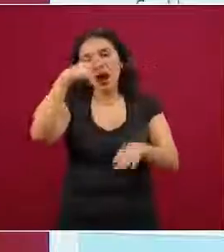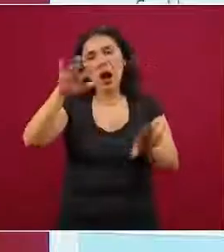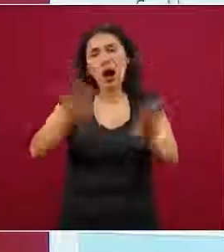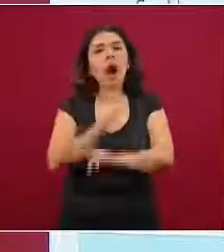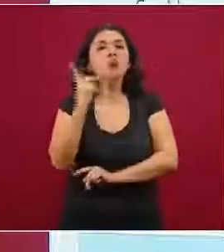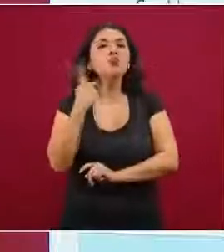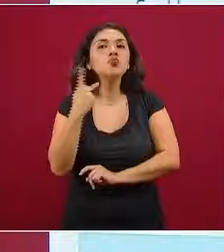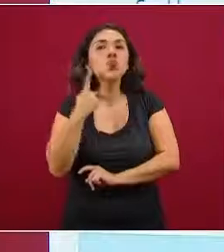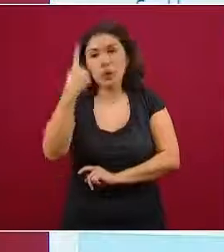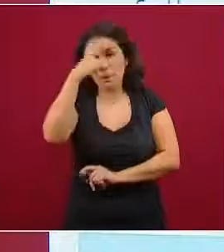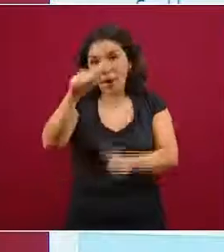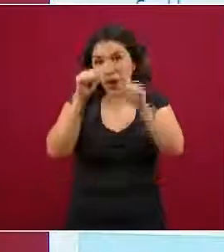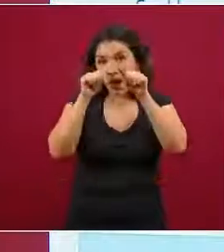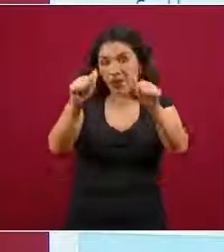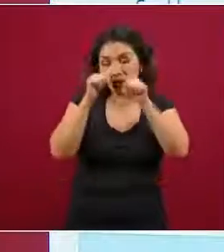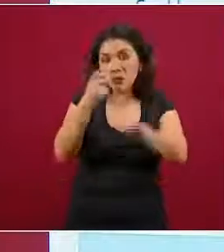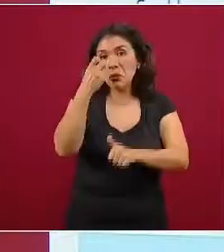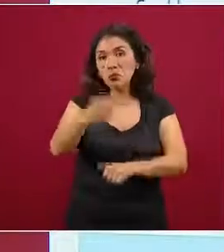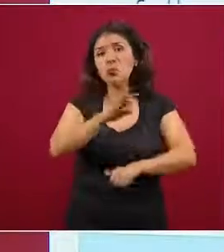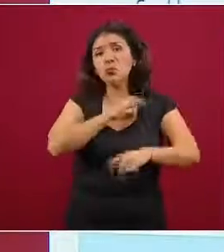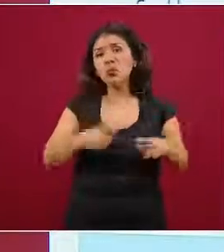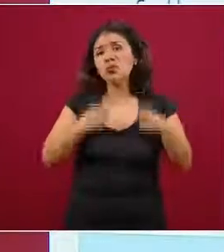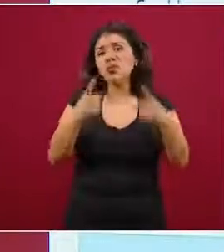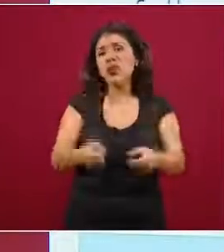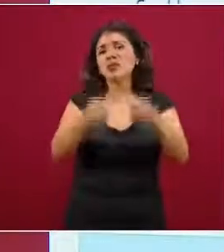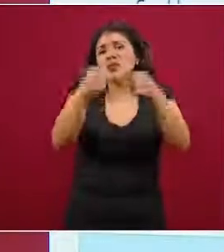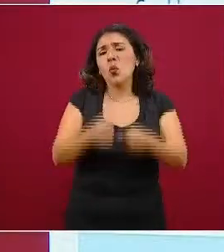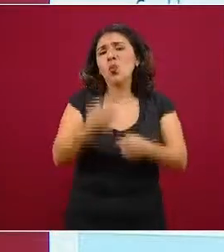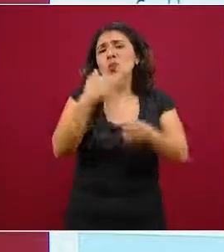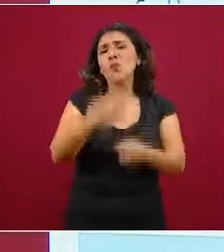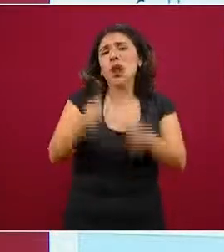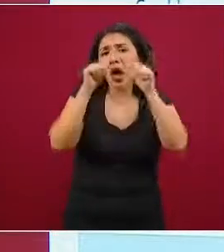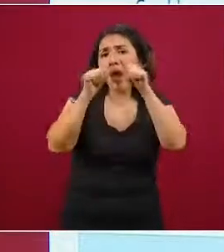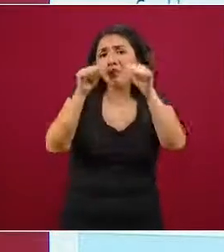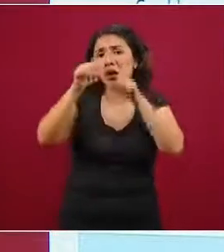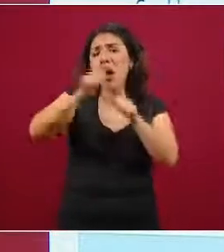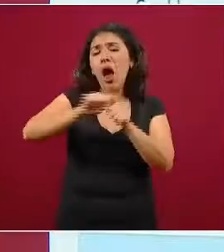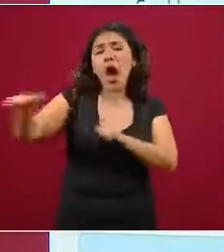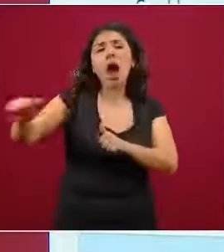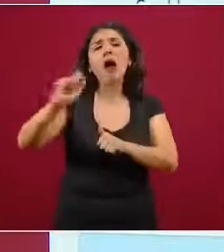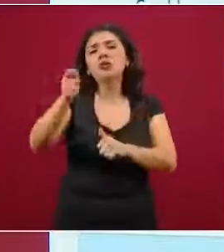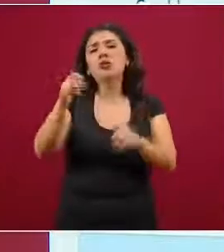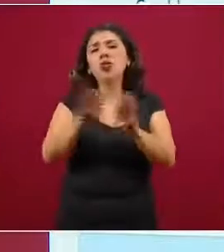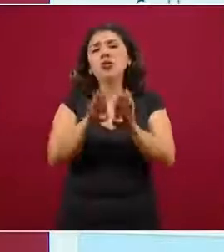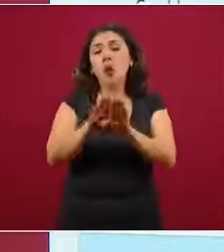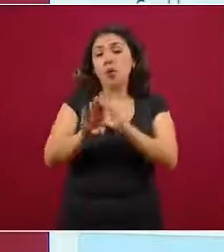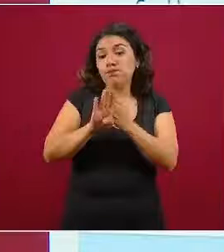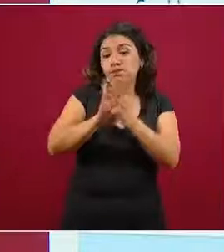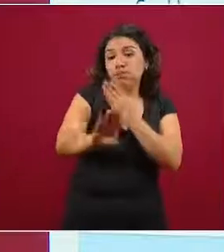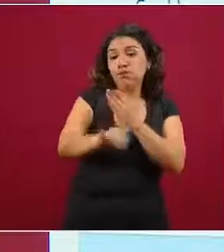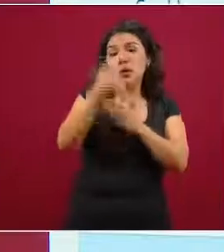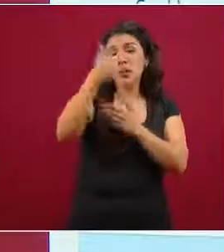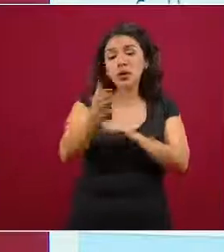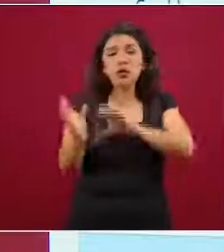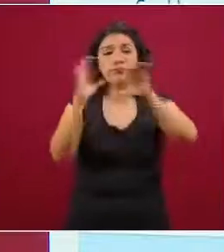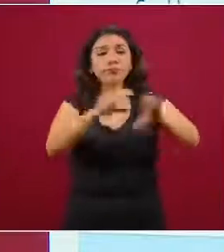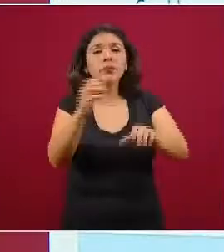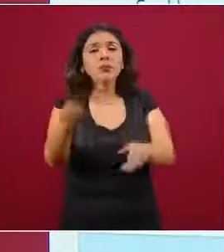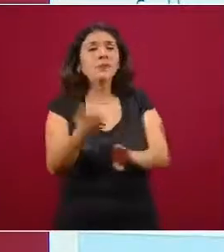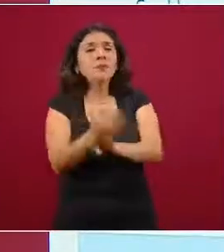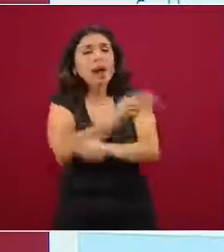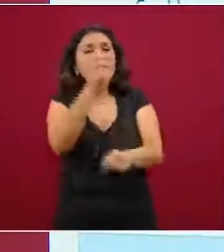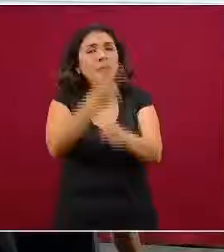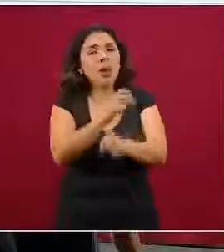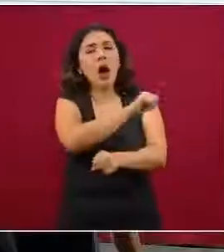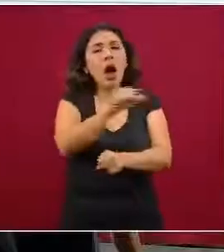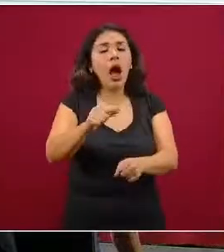y por ende poder garantizar esta atención que va desde la prevención y el acceso oportuno a los servicios